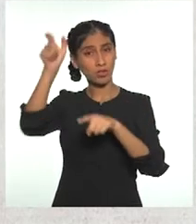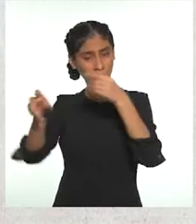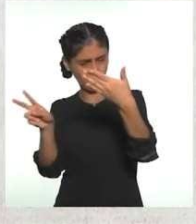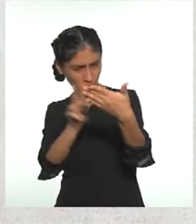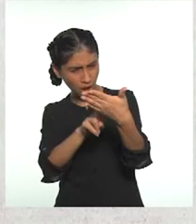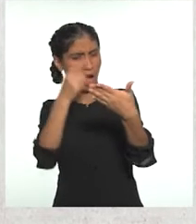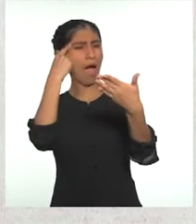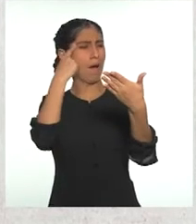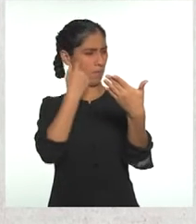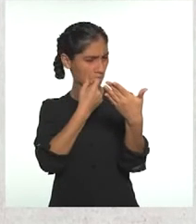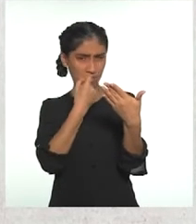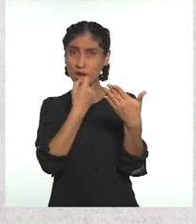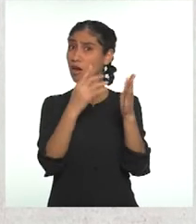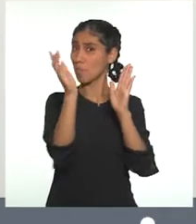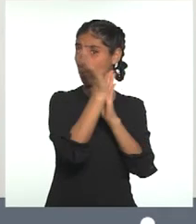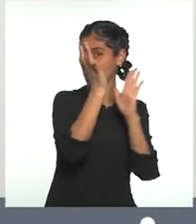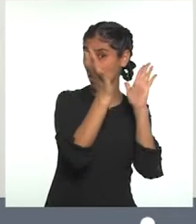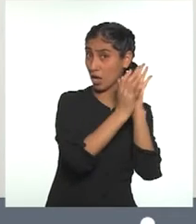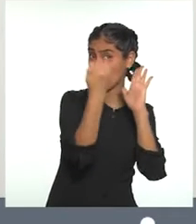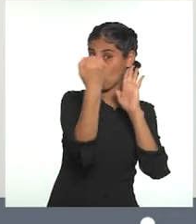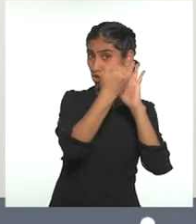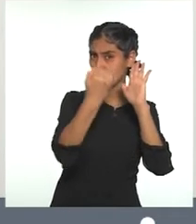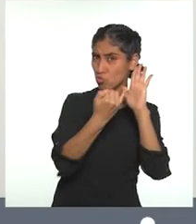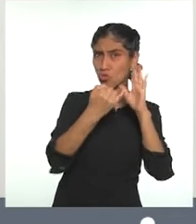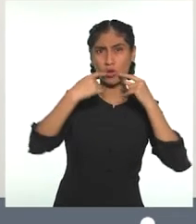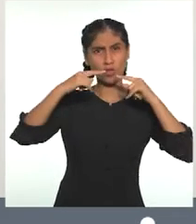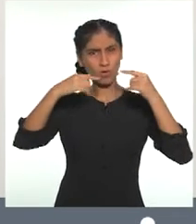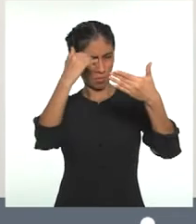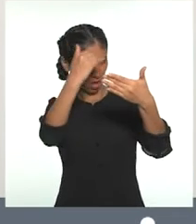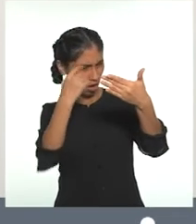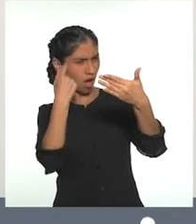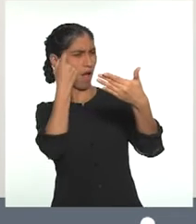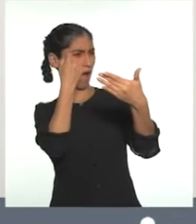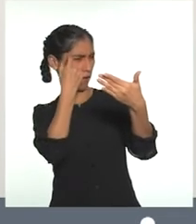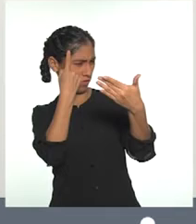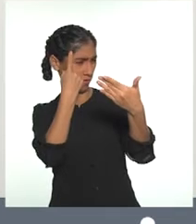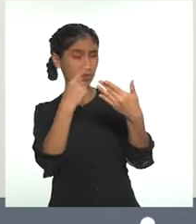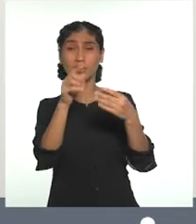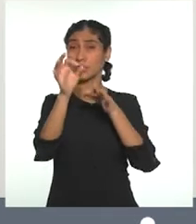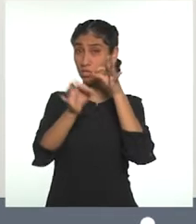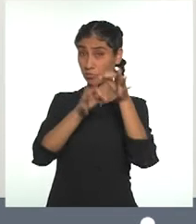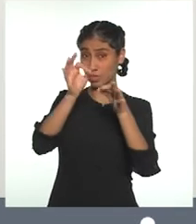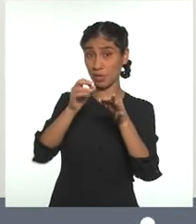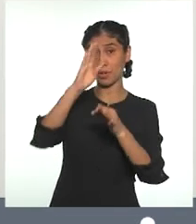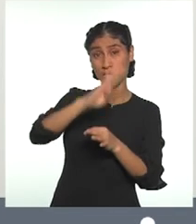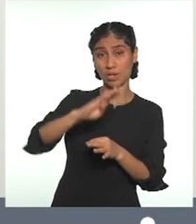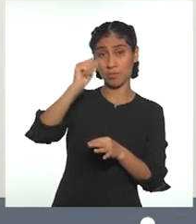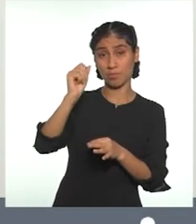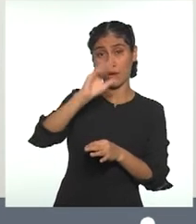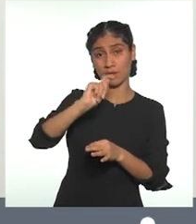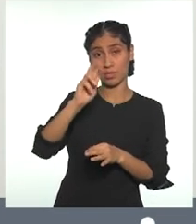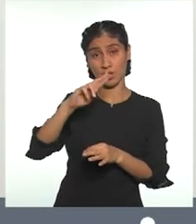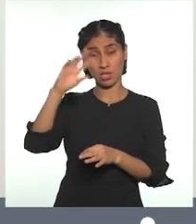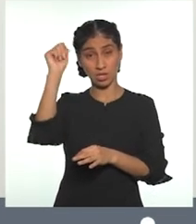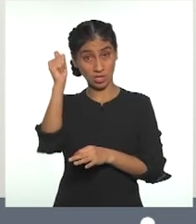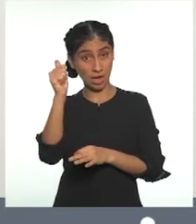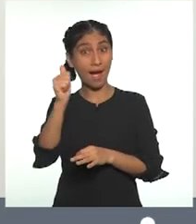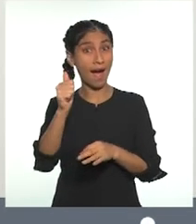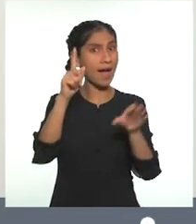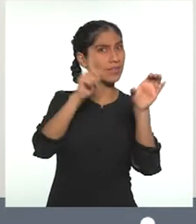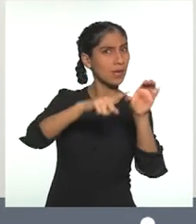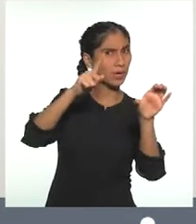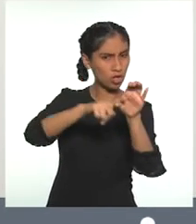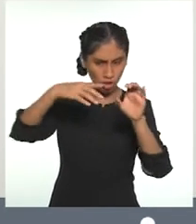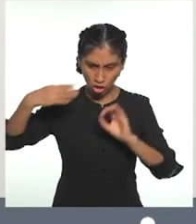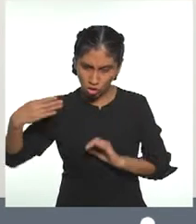facilitaban su comprensión. Se reconocía que la bacteria causante de la enfermedad estaba presente en pescados y